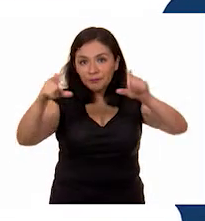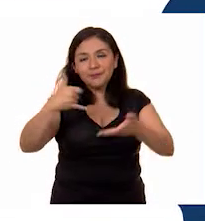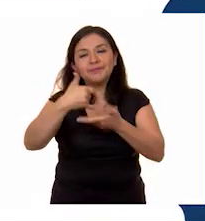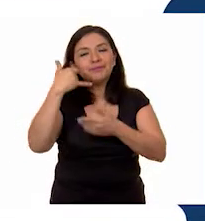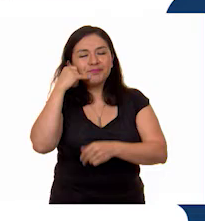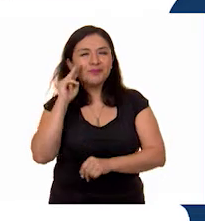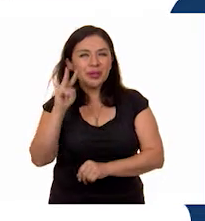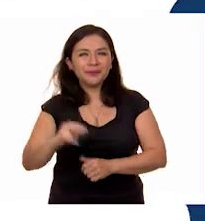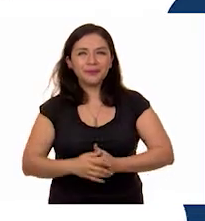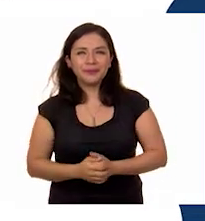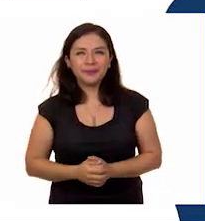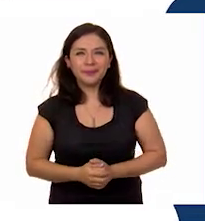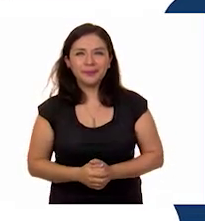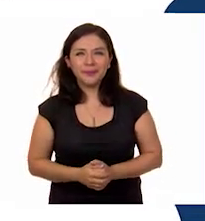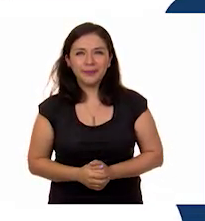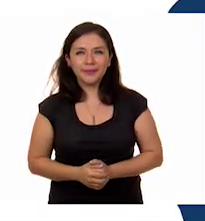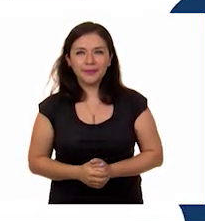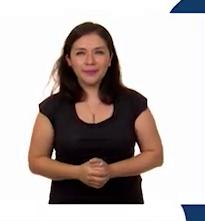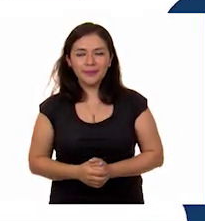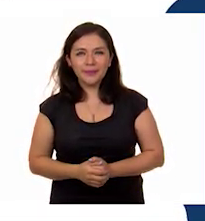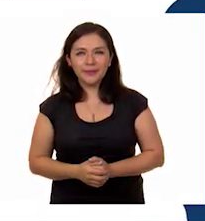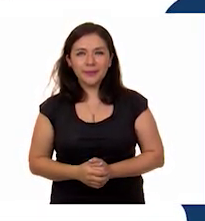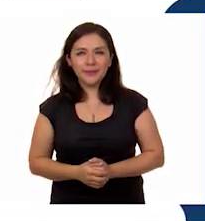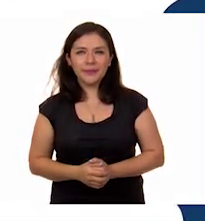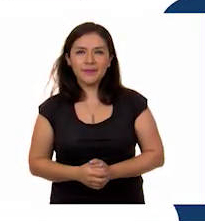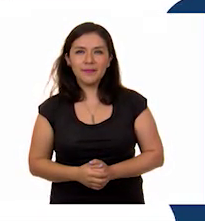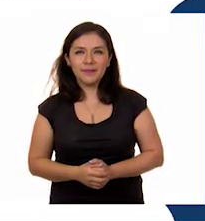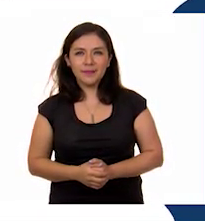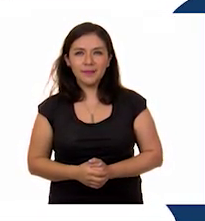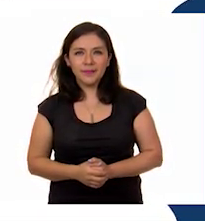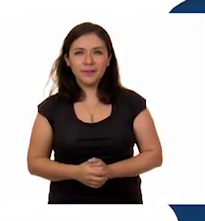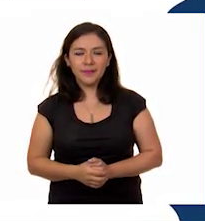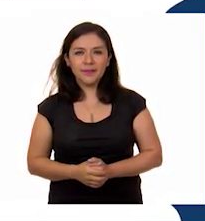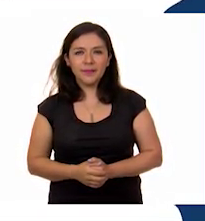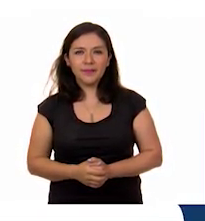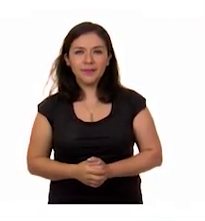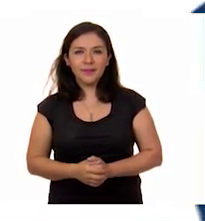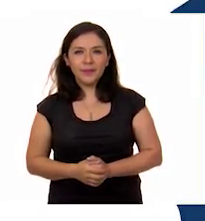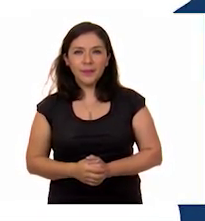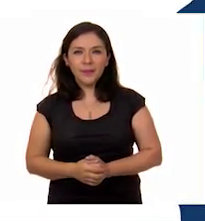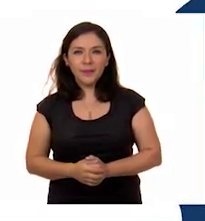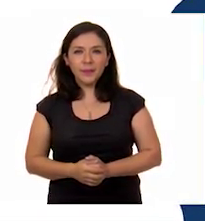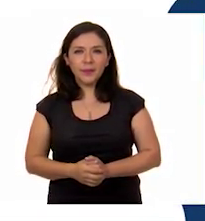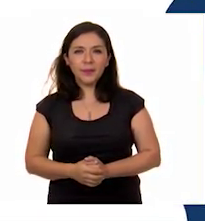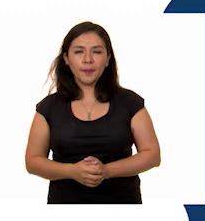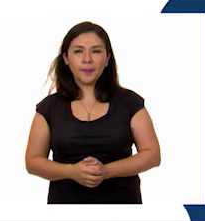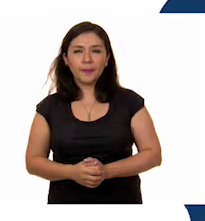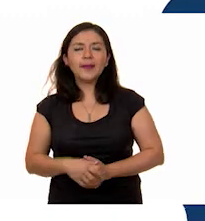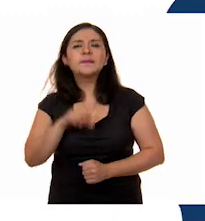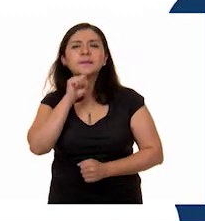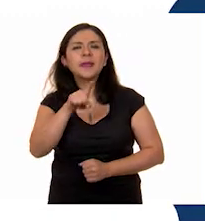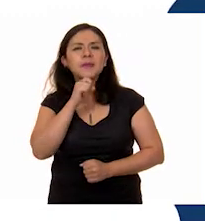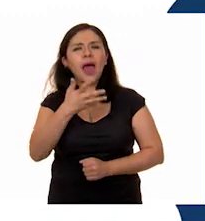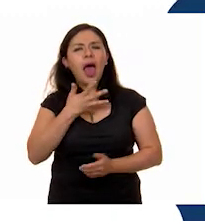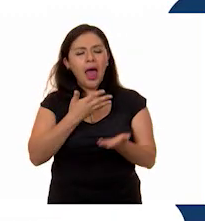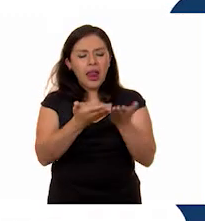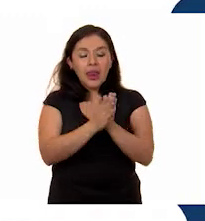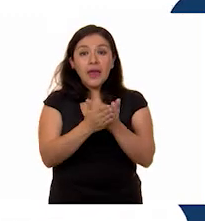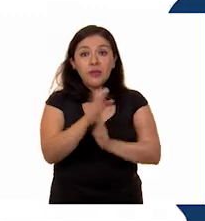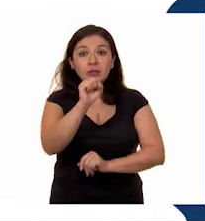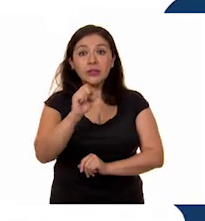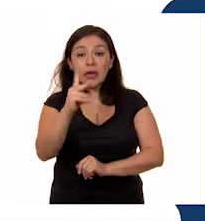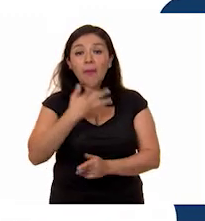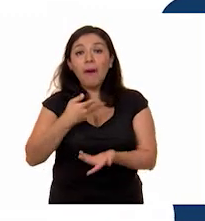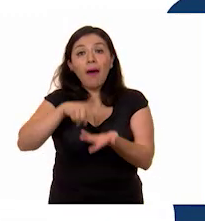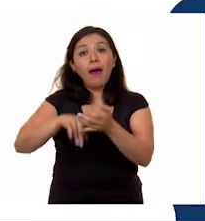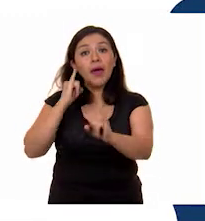55 41 72 04 13 con 100 líneas. También puedes encontrar los libros de texto